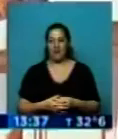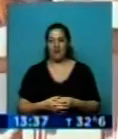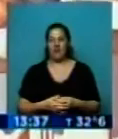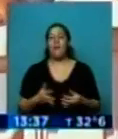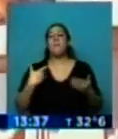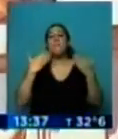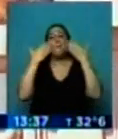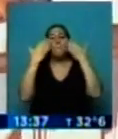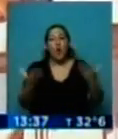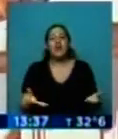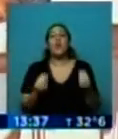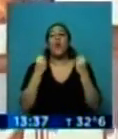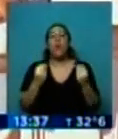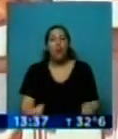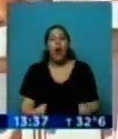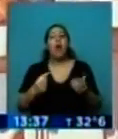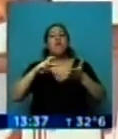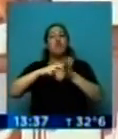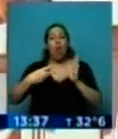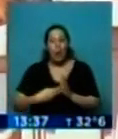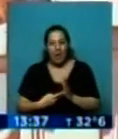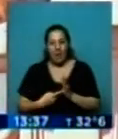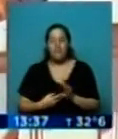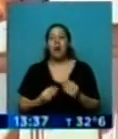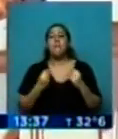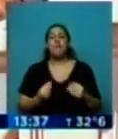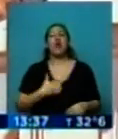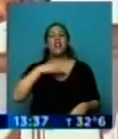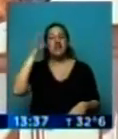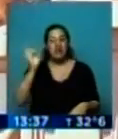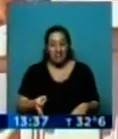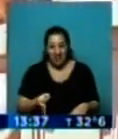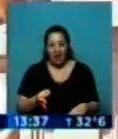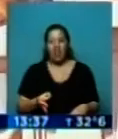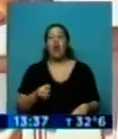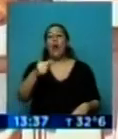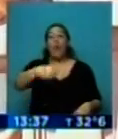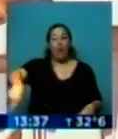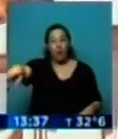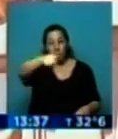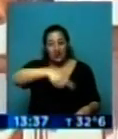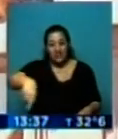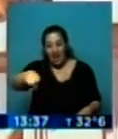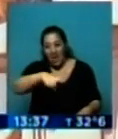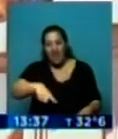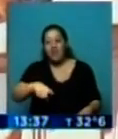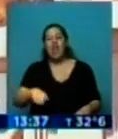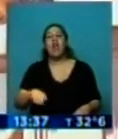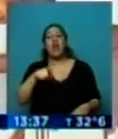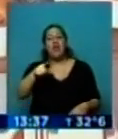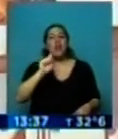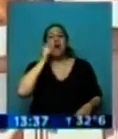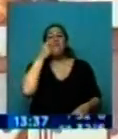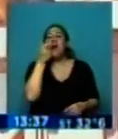y mostrarles cuáles son los problemas, porque sé que ustedes, el maravilloso